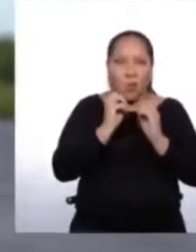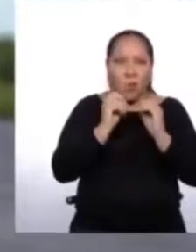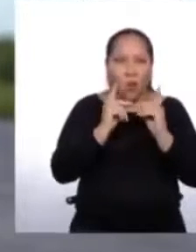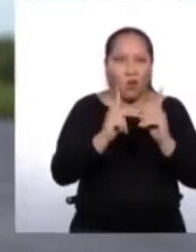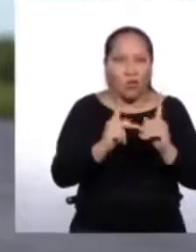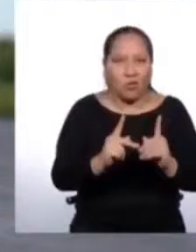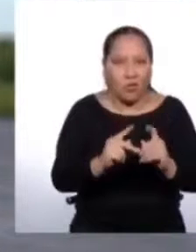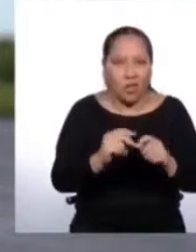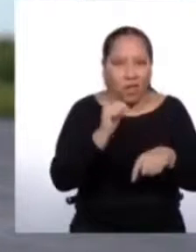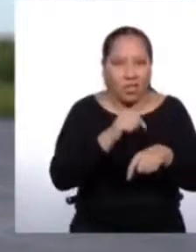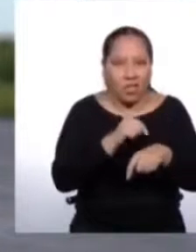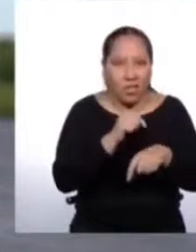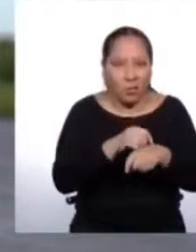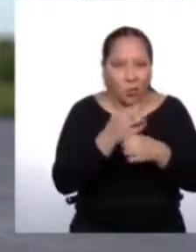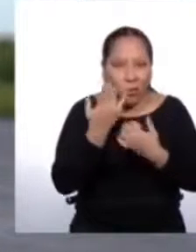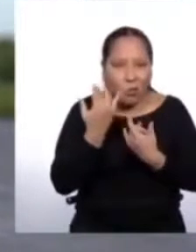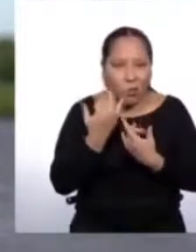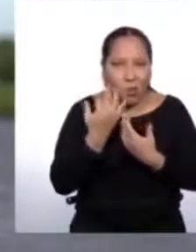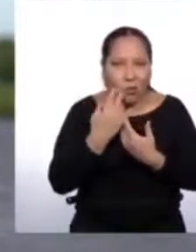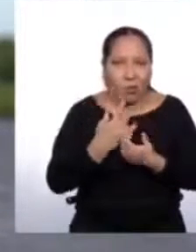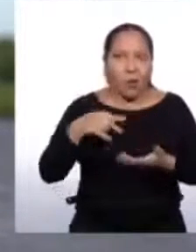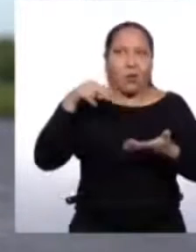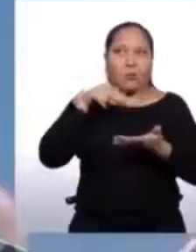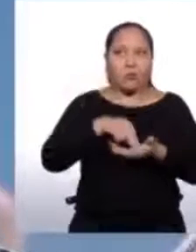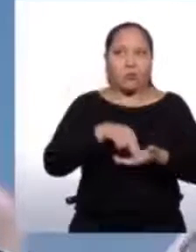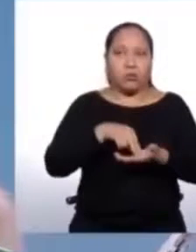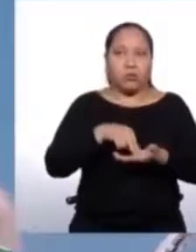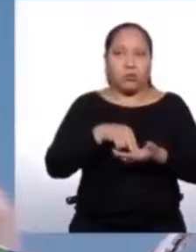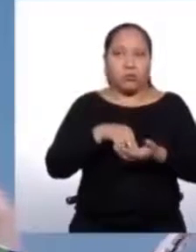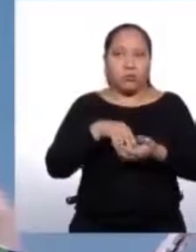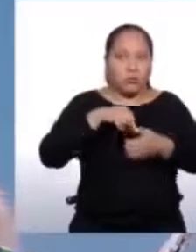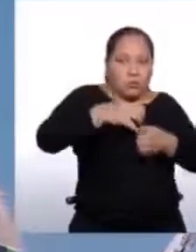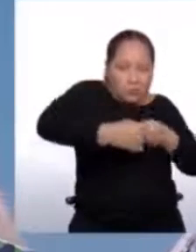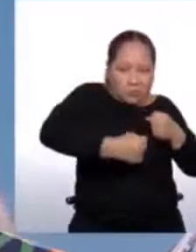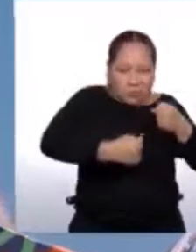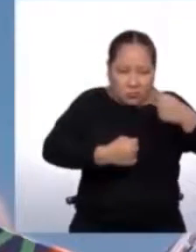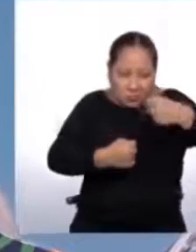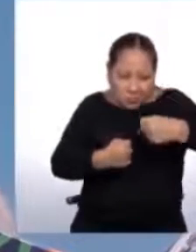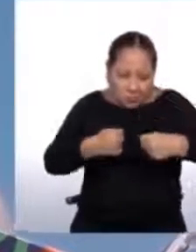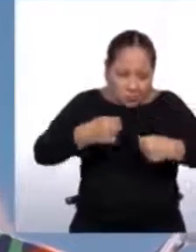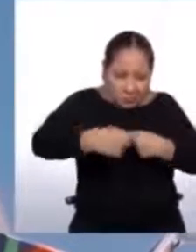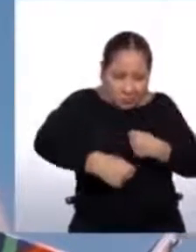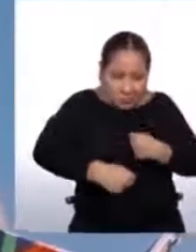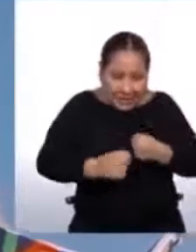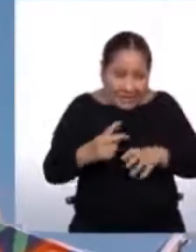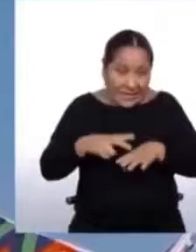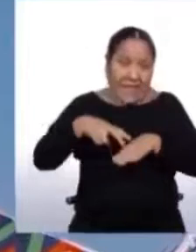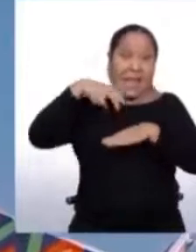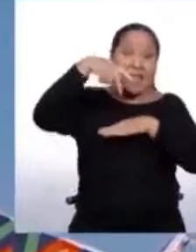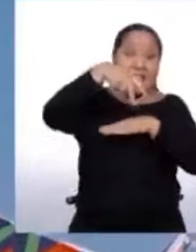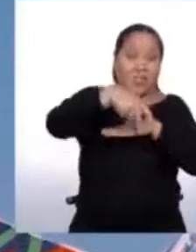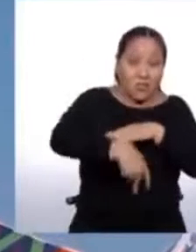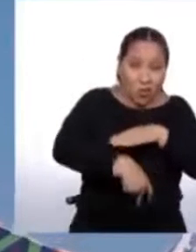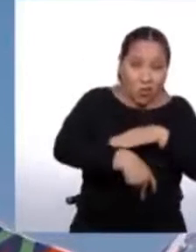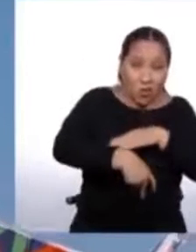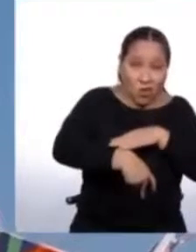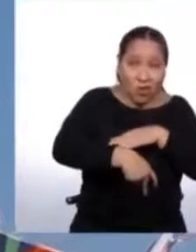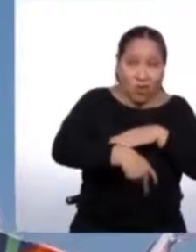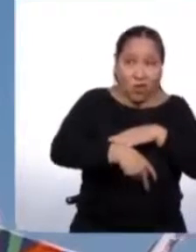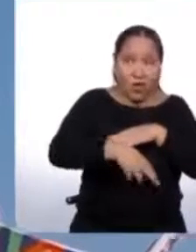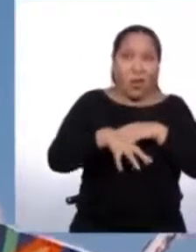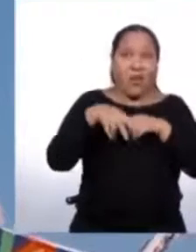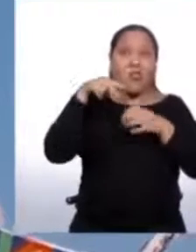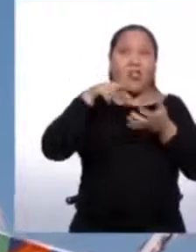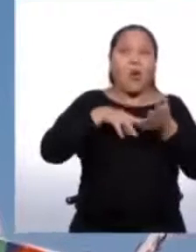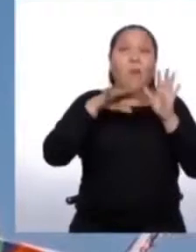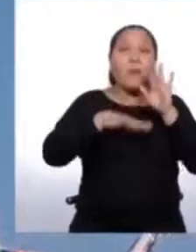hacía tanto tiempo. De un salto aterrizó en el césped, gateó entre los macizos de flores, saltó el seto de granadilla, metió los pies